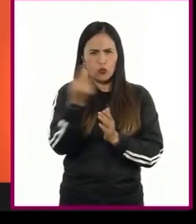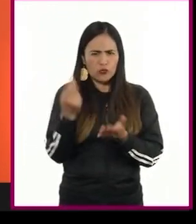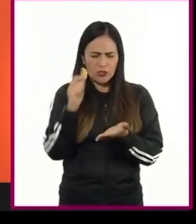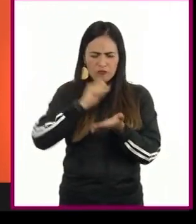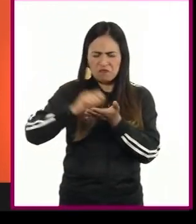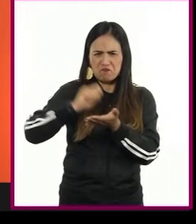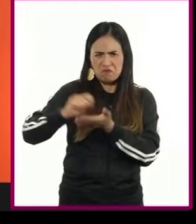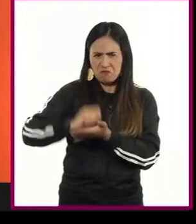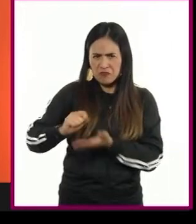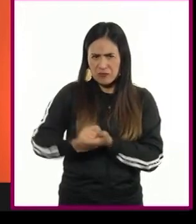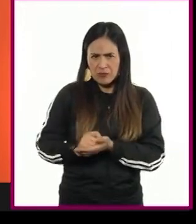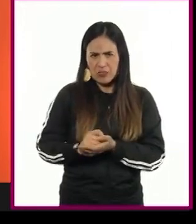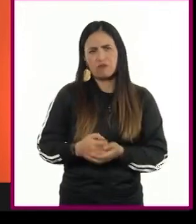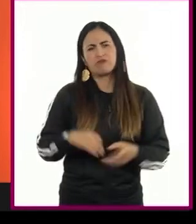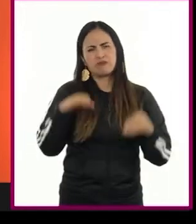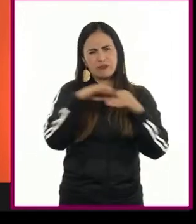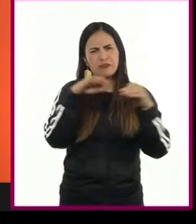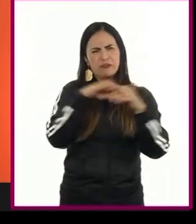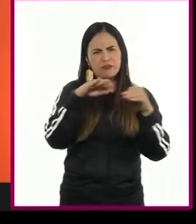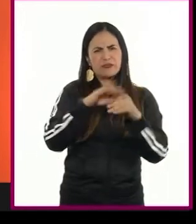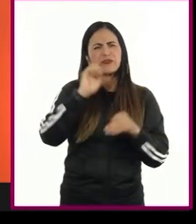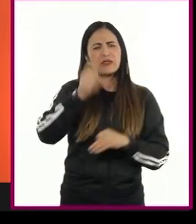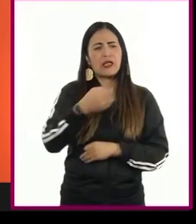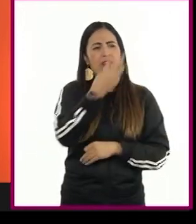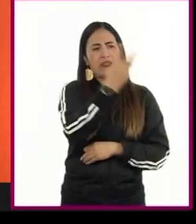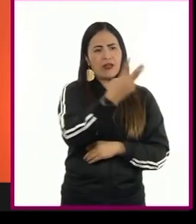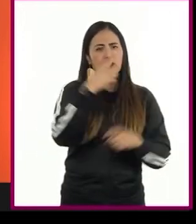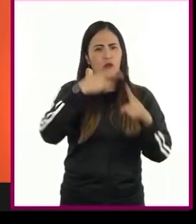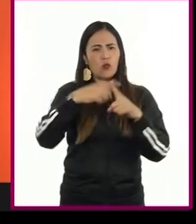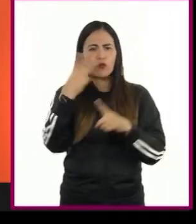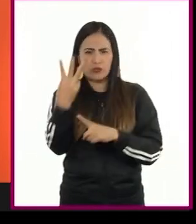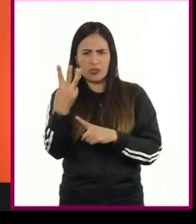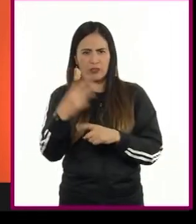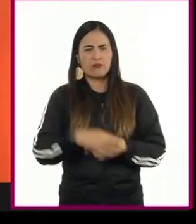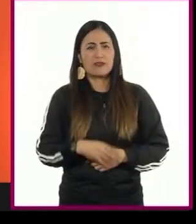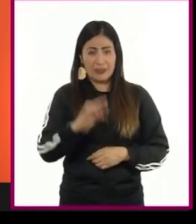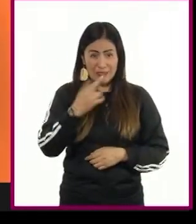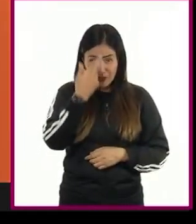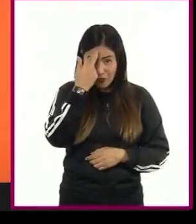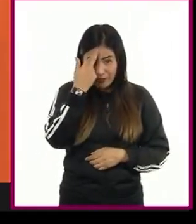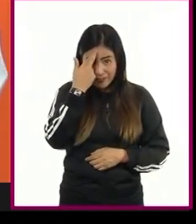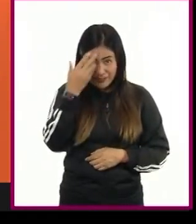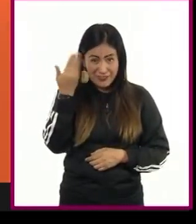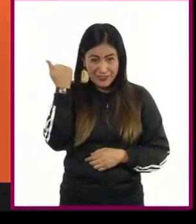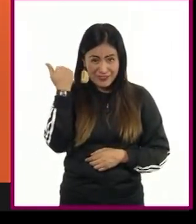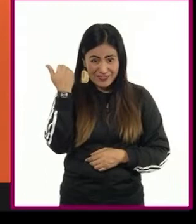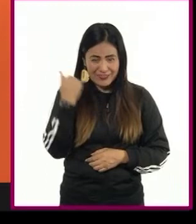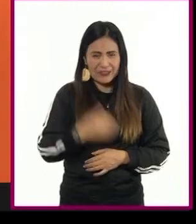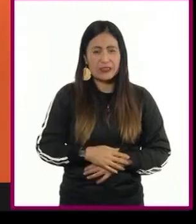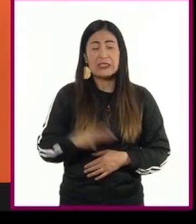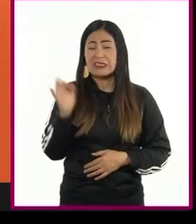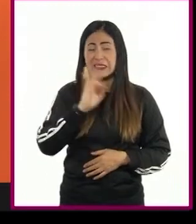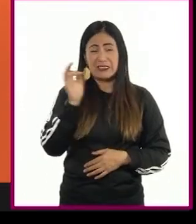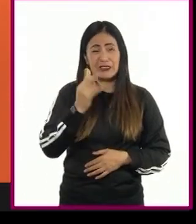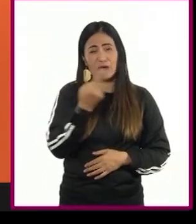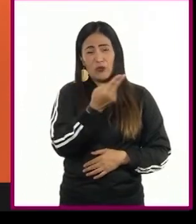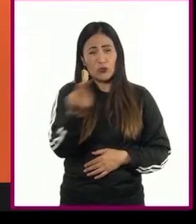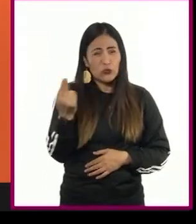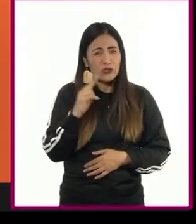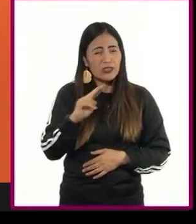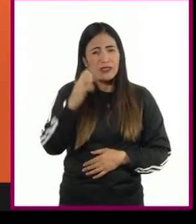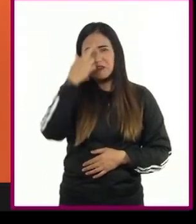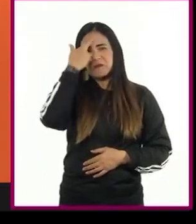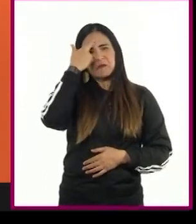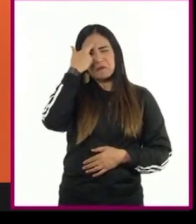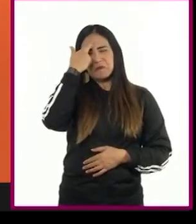más comunes son los de 3×3 cuadrados o casillas. ¿Los recuerdan? Por si los estudiantes no lo recuerdan,